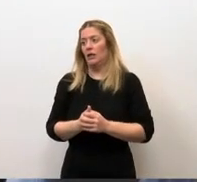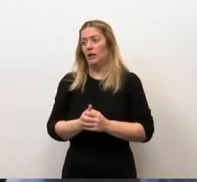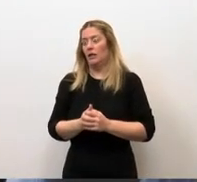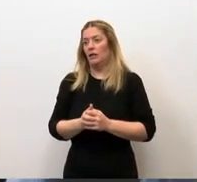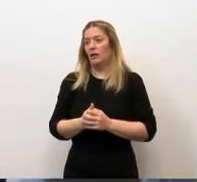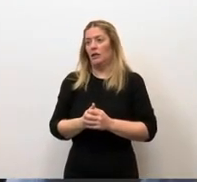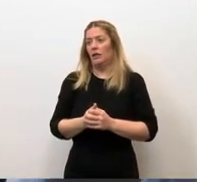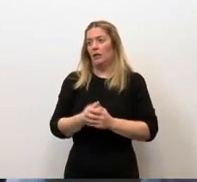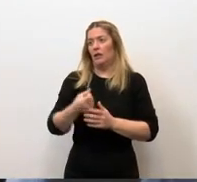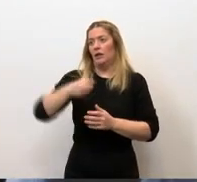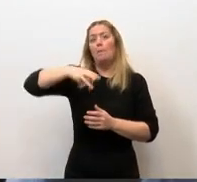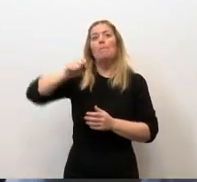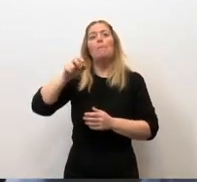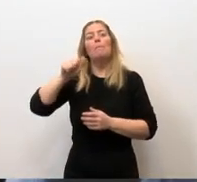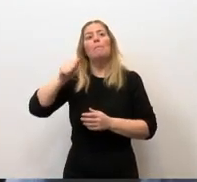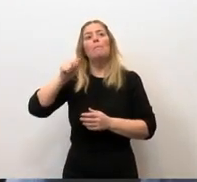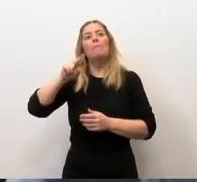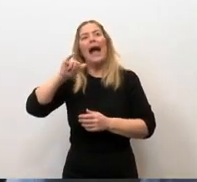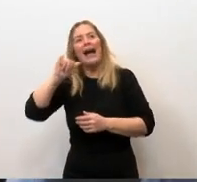Marie Curie.